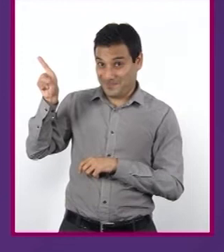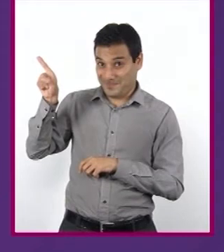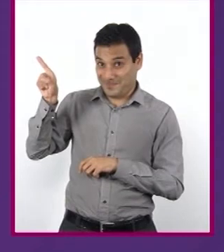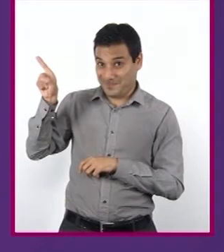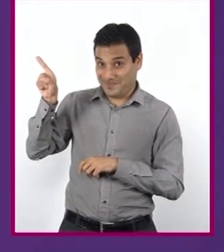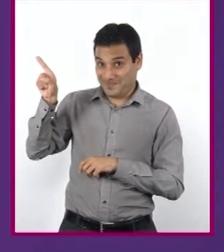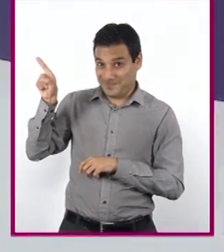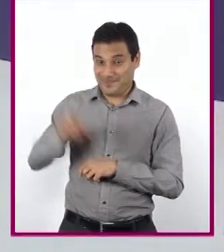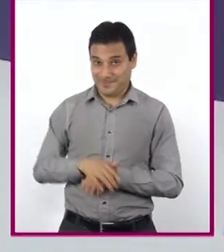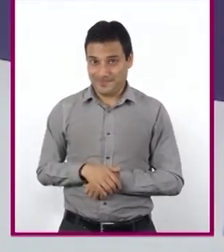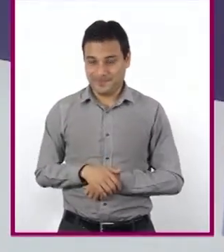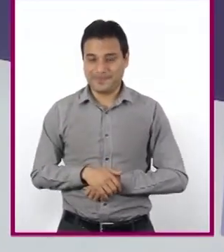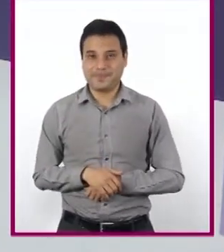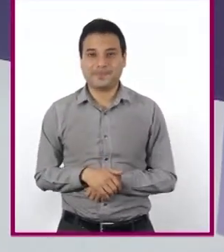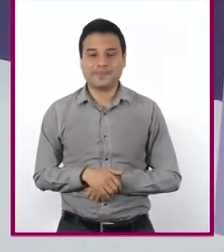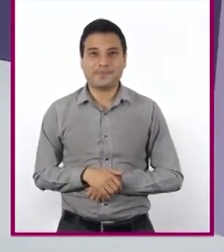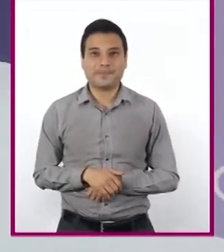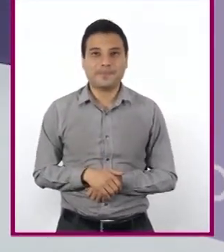puntos.